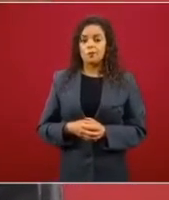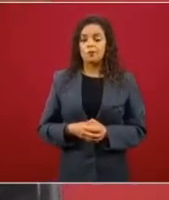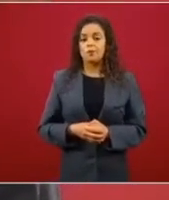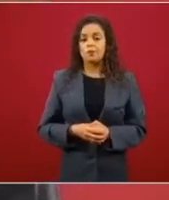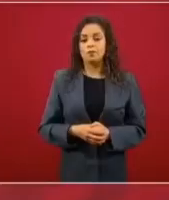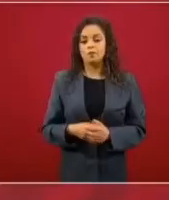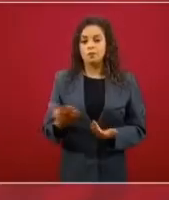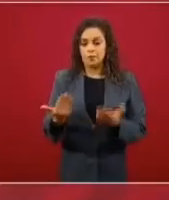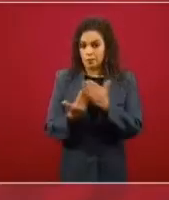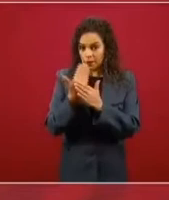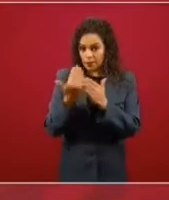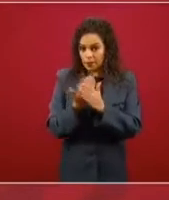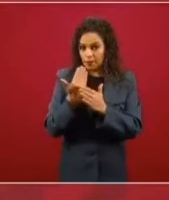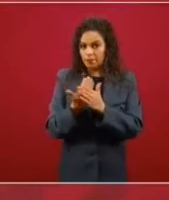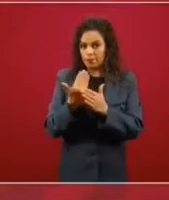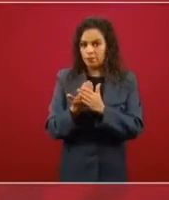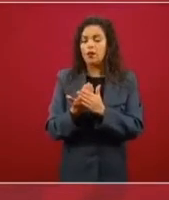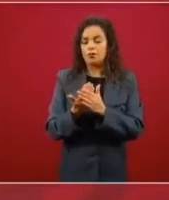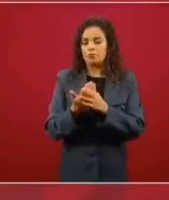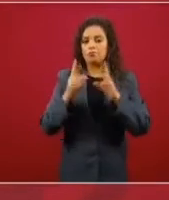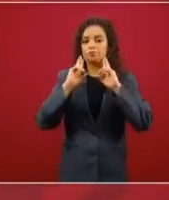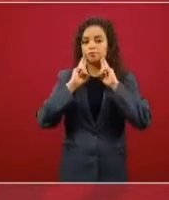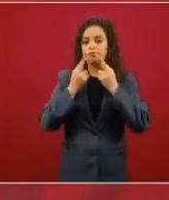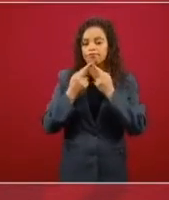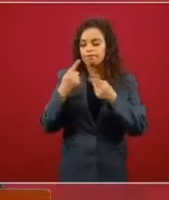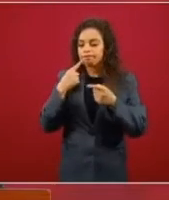llevaríamos a cabo la reunión de seguridad